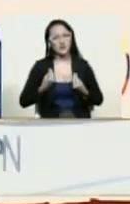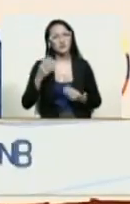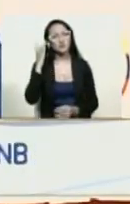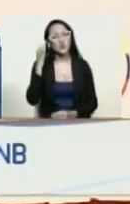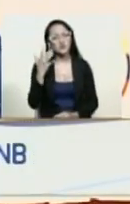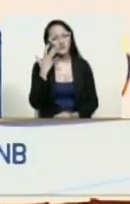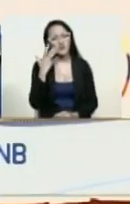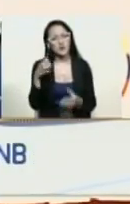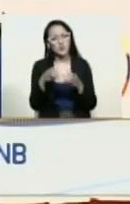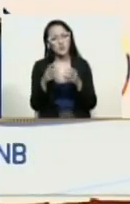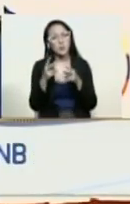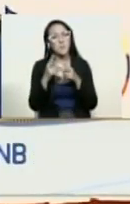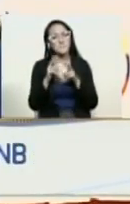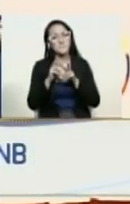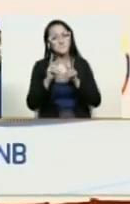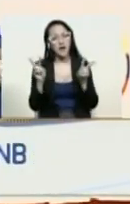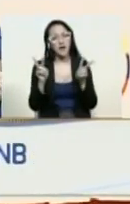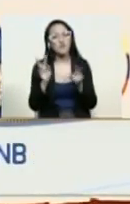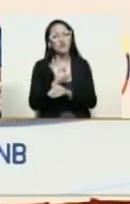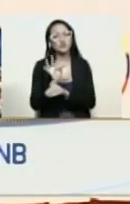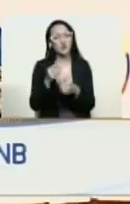ver cuadrantes de paz funcionando.